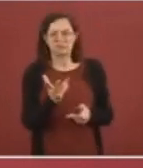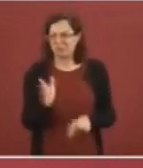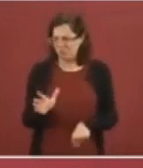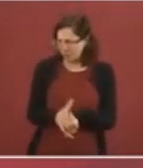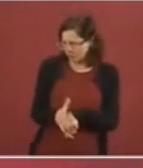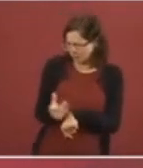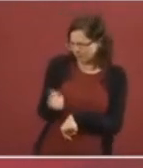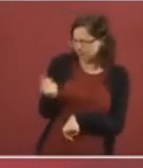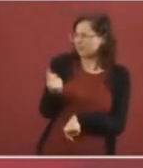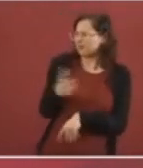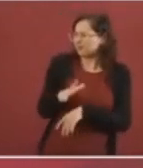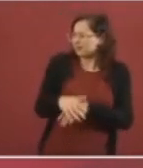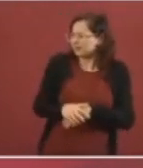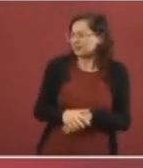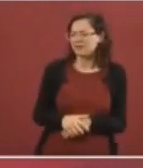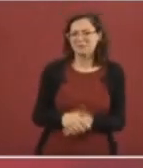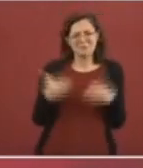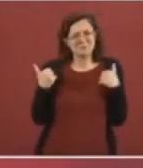¿Para qué quieren